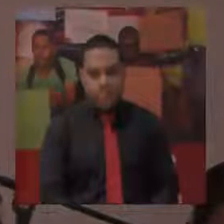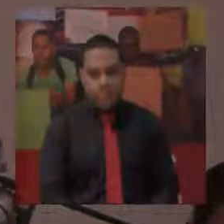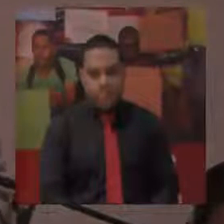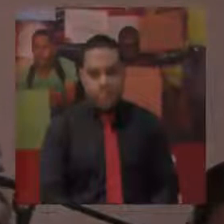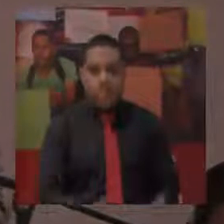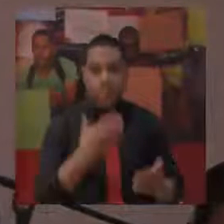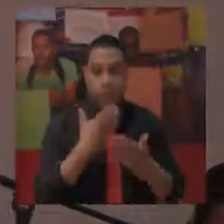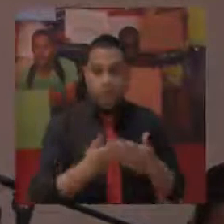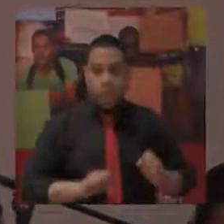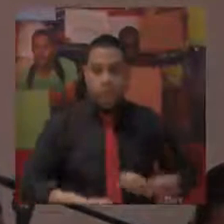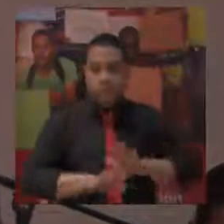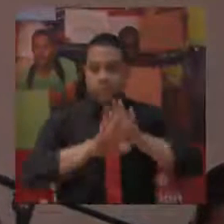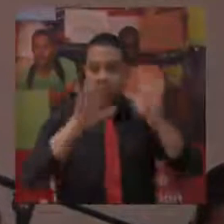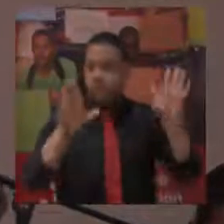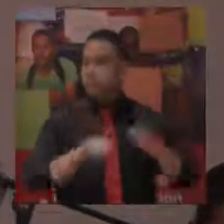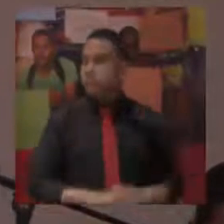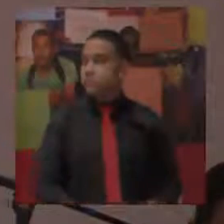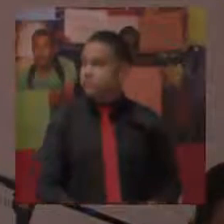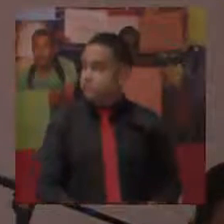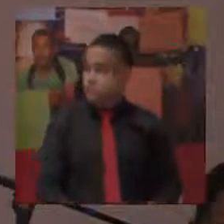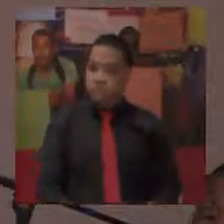Muy buenos días.